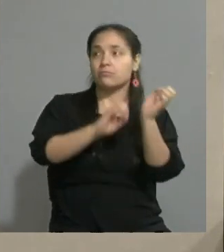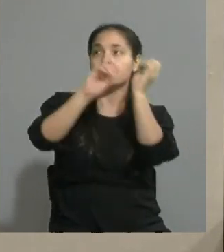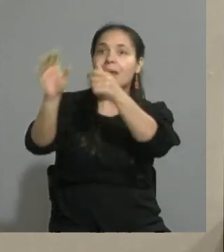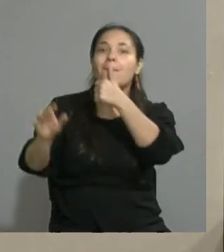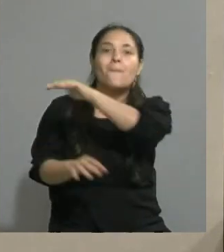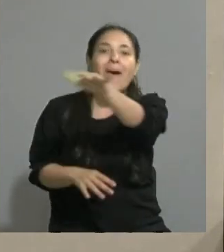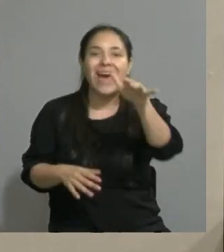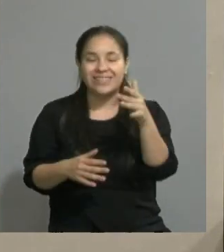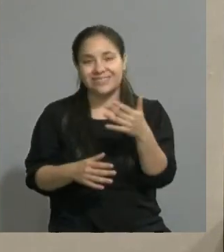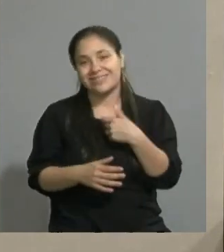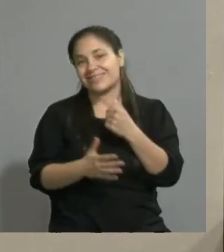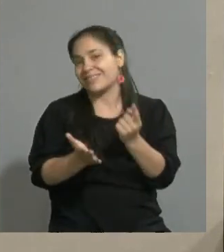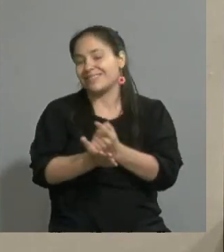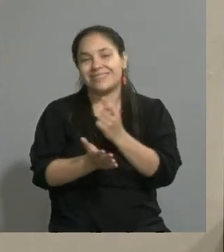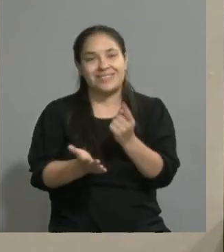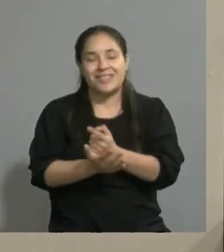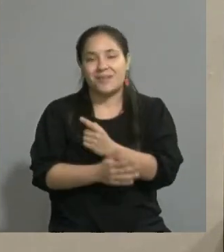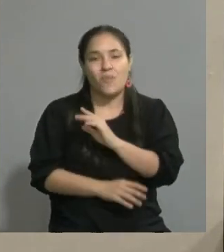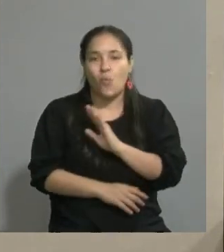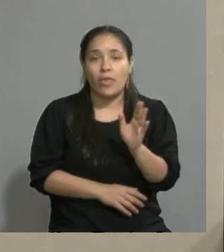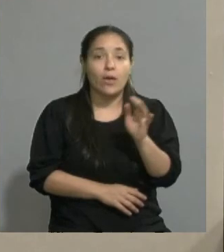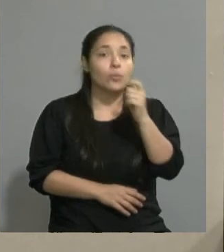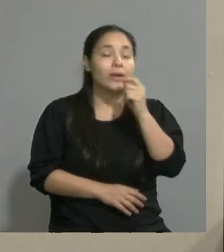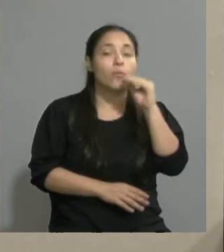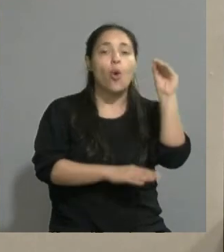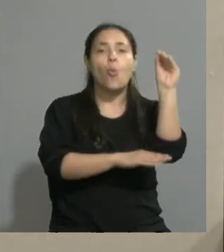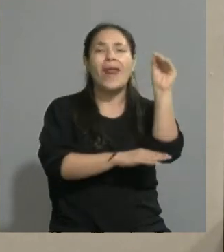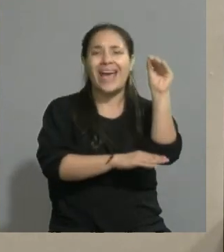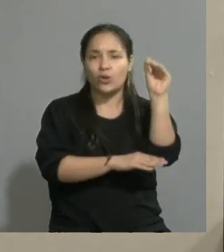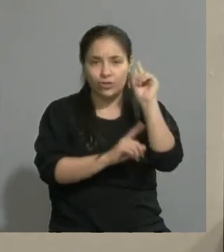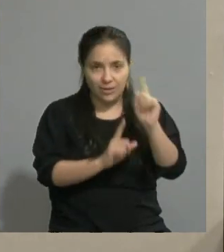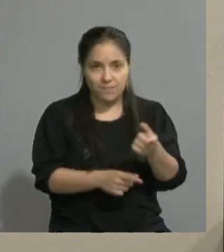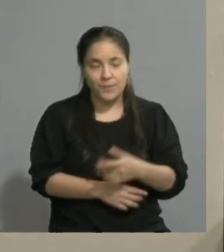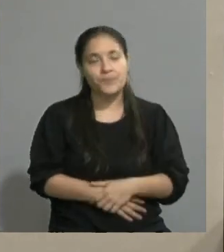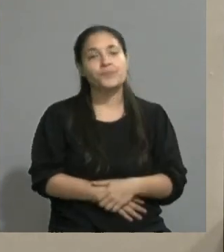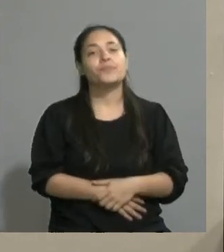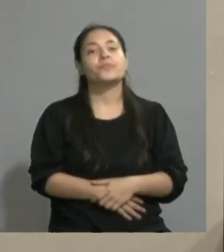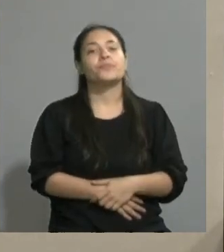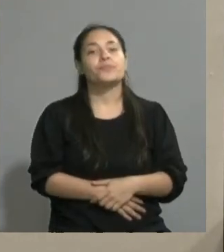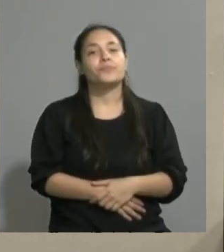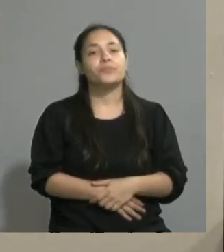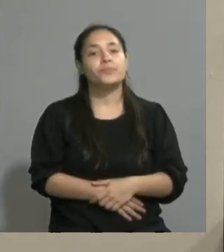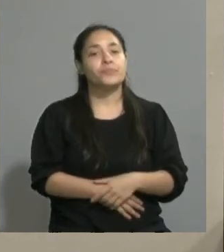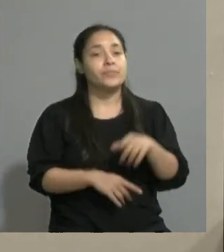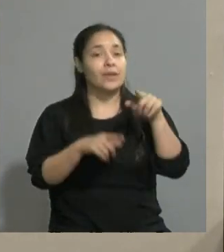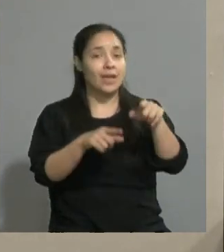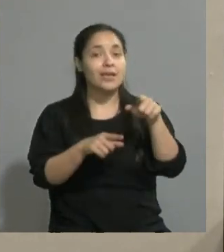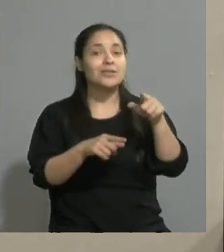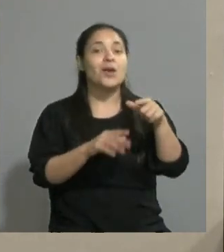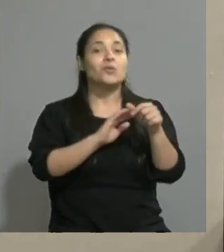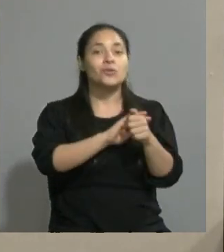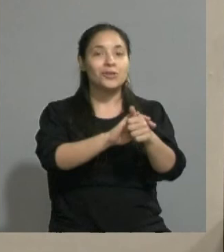Ajó, para que viva en Mar de Ajó, o un guanaco, ¿cierto? Increíble. Sin embargo, ese tortugo